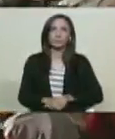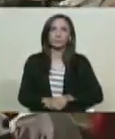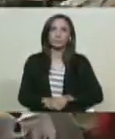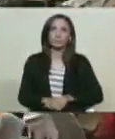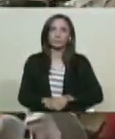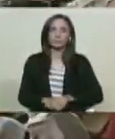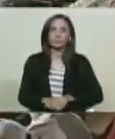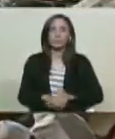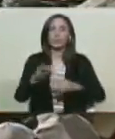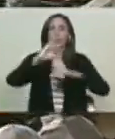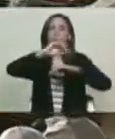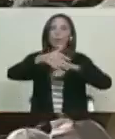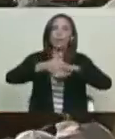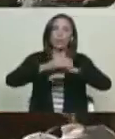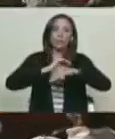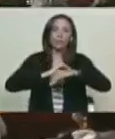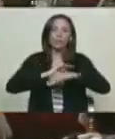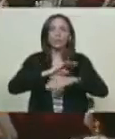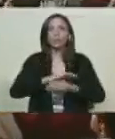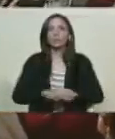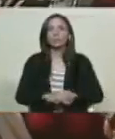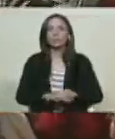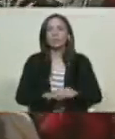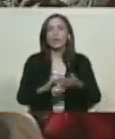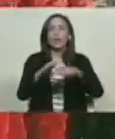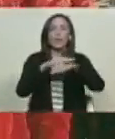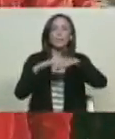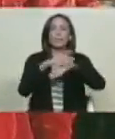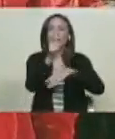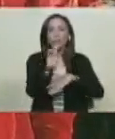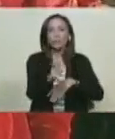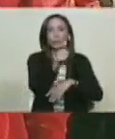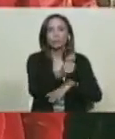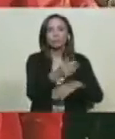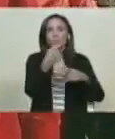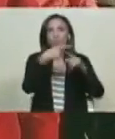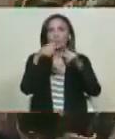Compañero Jorge Rodríguez, Jorge Márquez, ministros presentes.